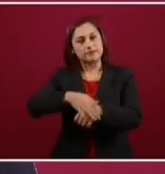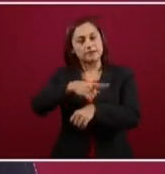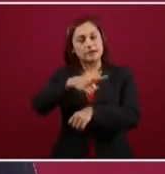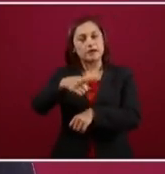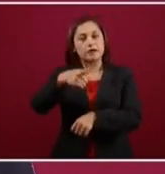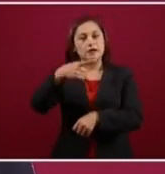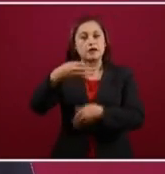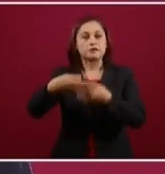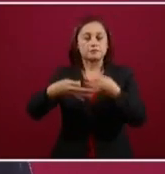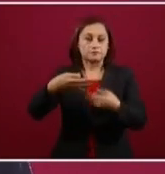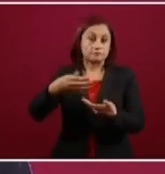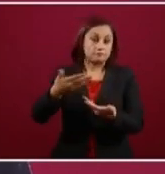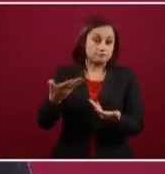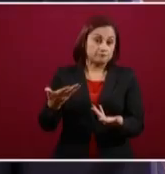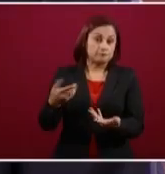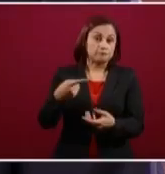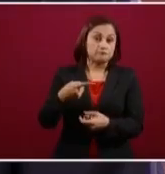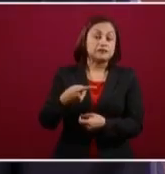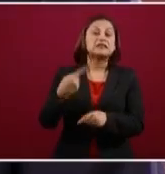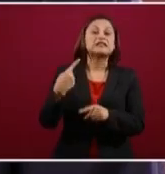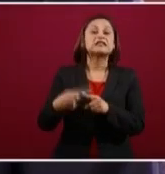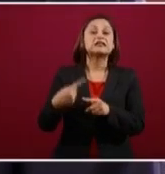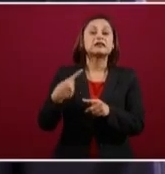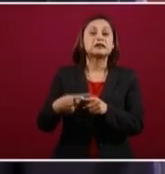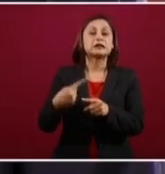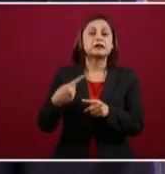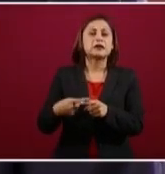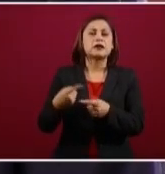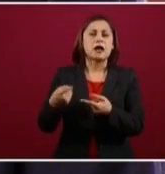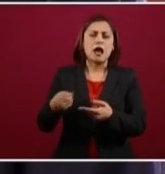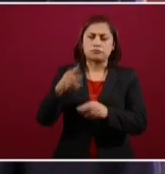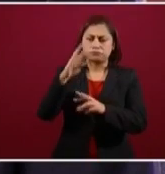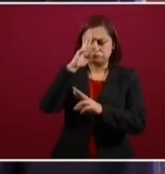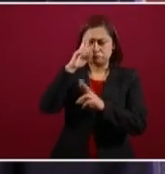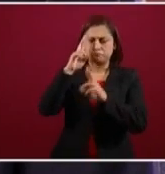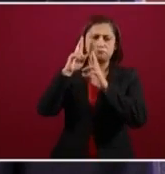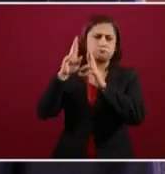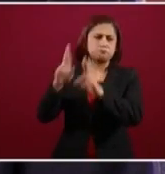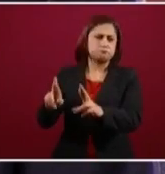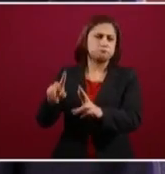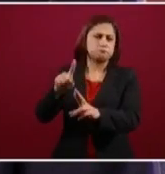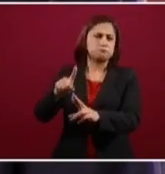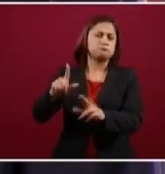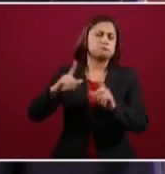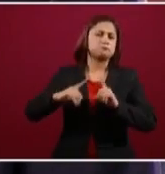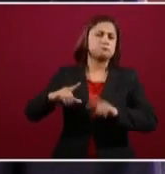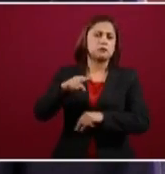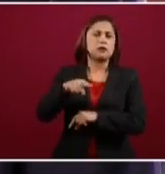con mucho respeto a la autonomía del Poder Judicial